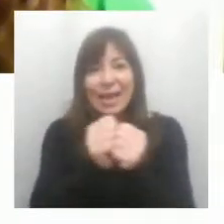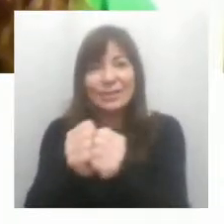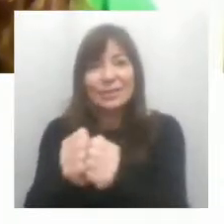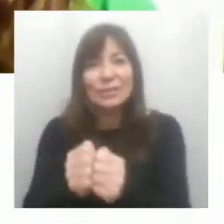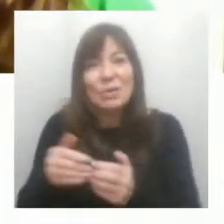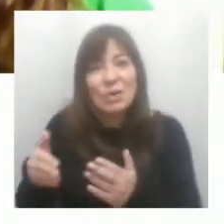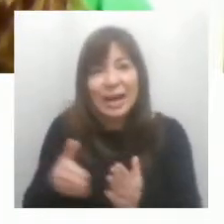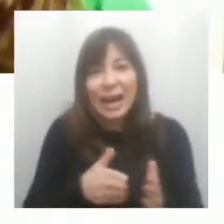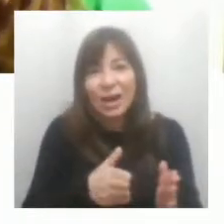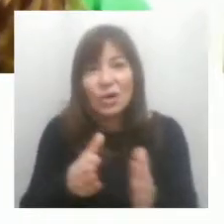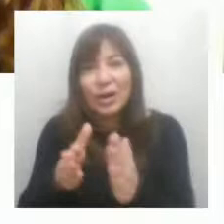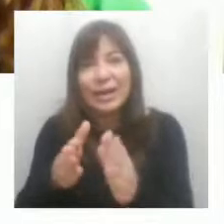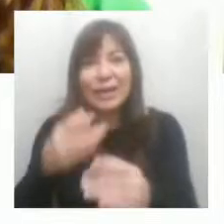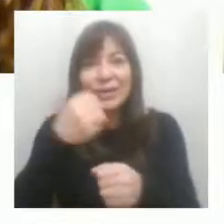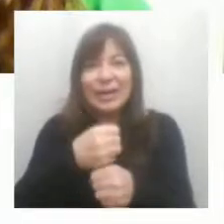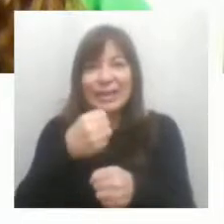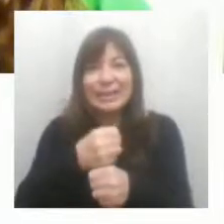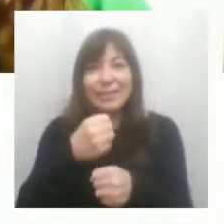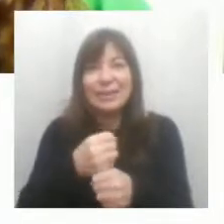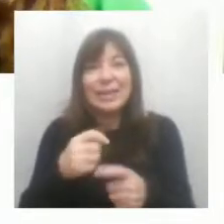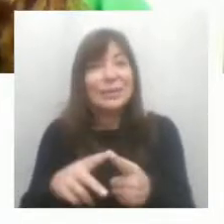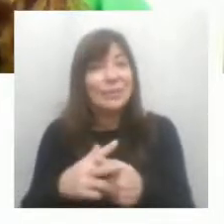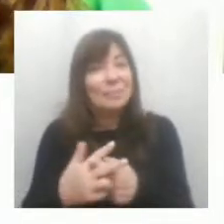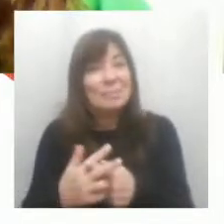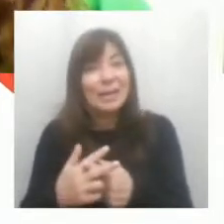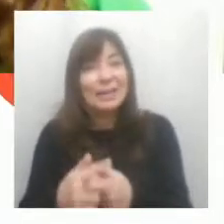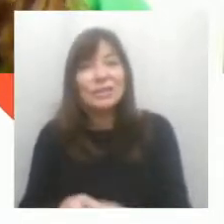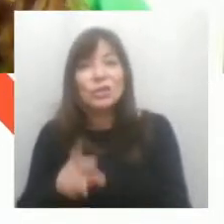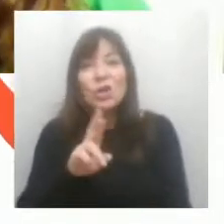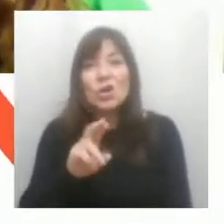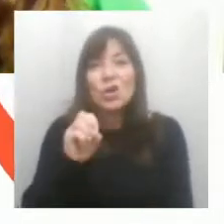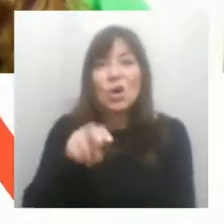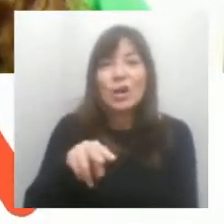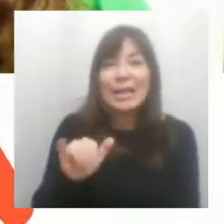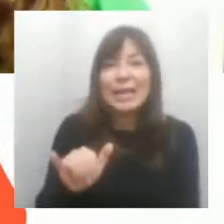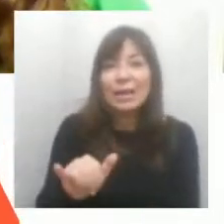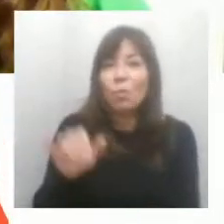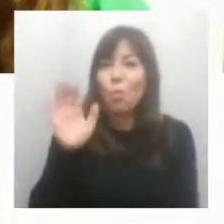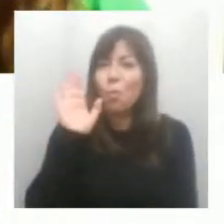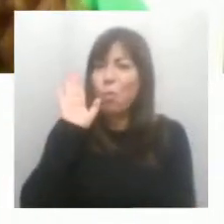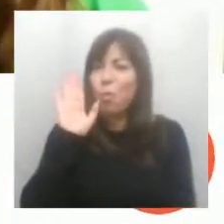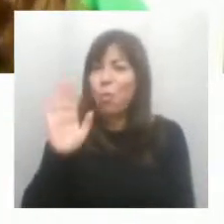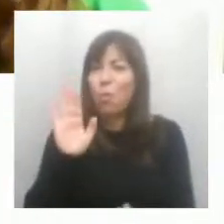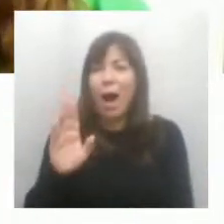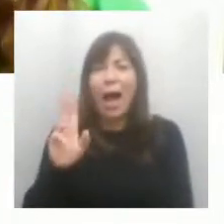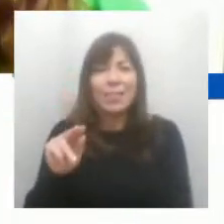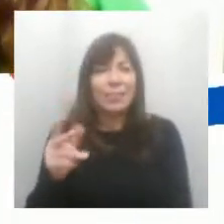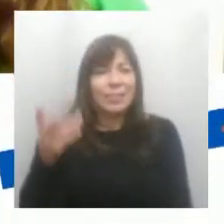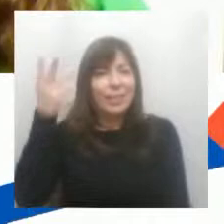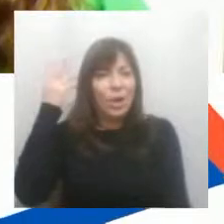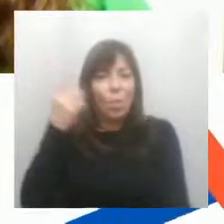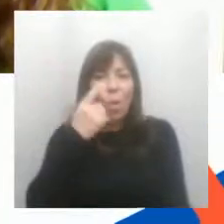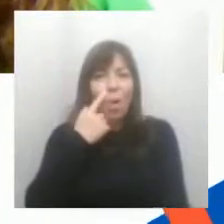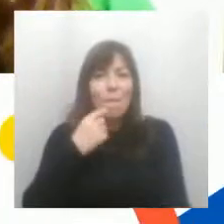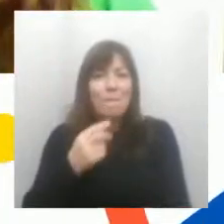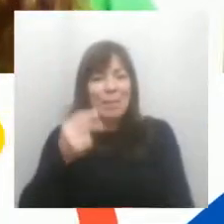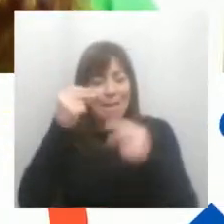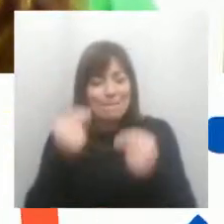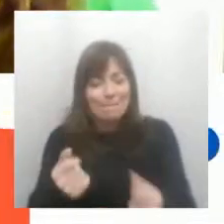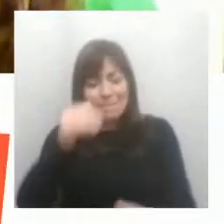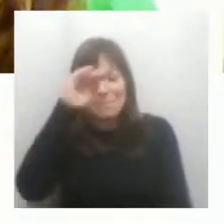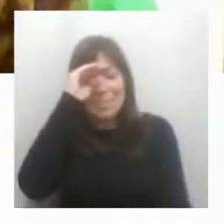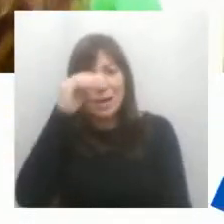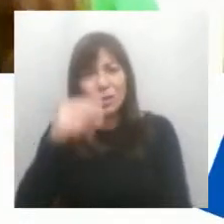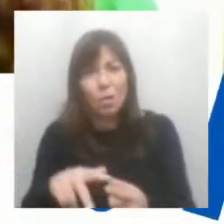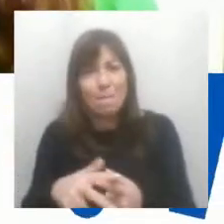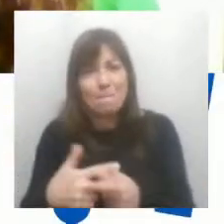de mantención, y específicamente lo va a relatar uno de ellos, Ronnie, que es un crack de la mantención, así que vamos a darle ese pase para que podamos ver la